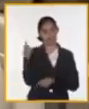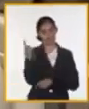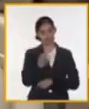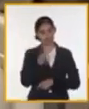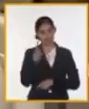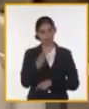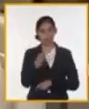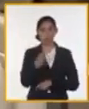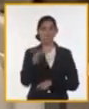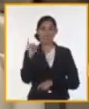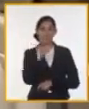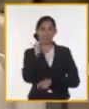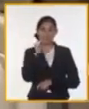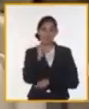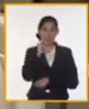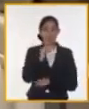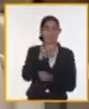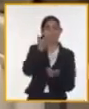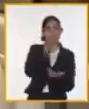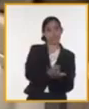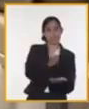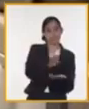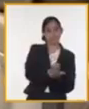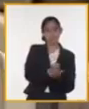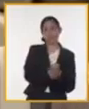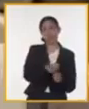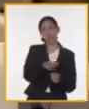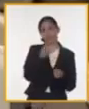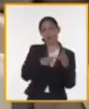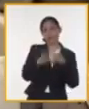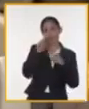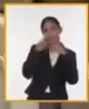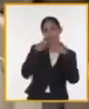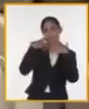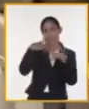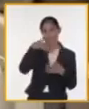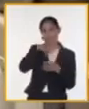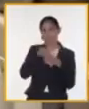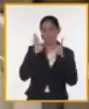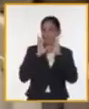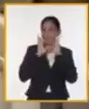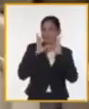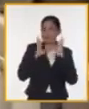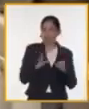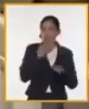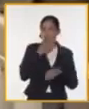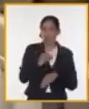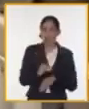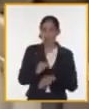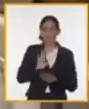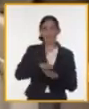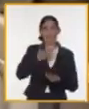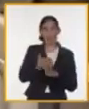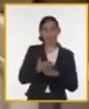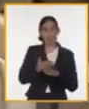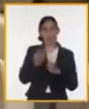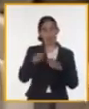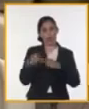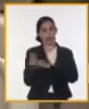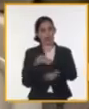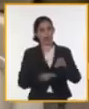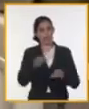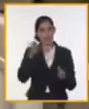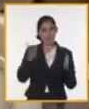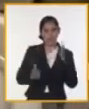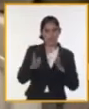frentes de trabajo, que un poco permite a todos los jóvenes concentrarse en qué nos vamos a estar proponiendo para la próxima etapa de trabajo, que están dirigidos en primer